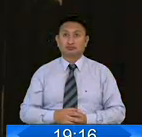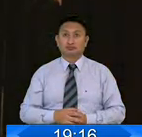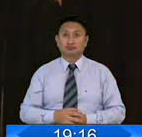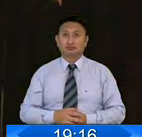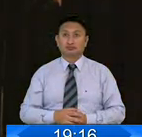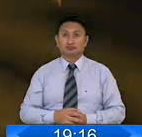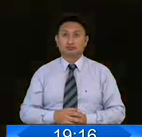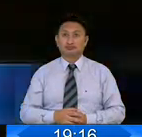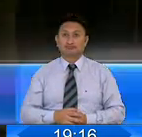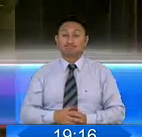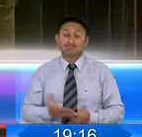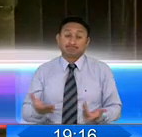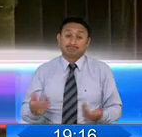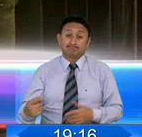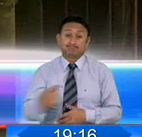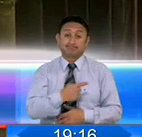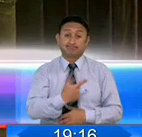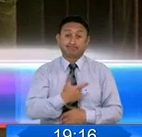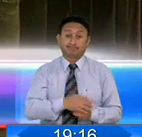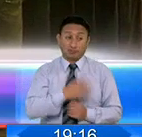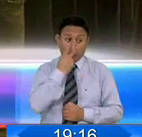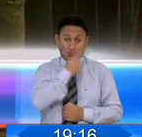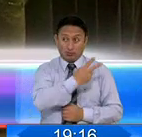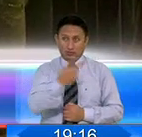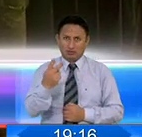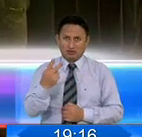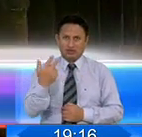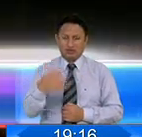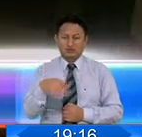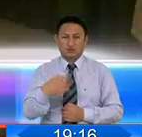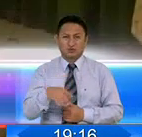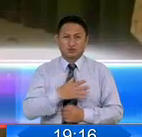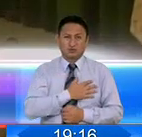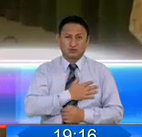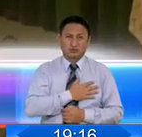Es una realidad que duele solo con verla.